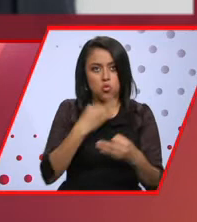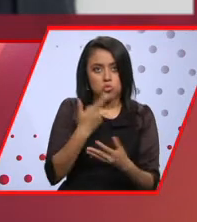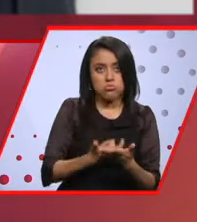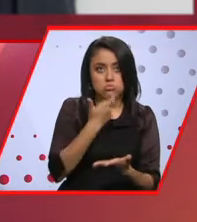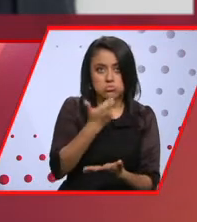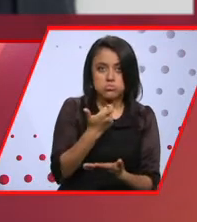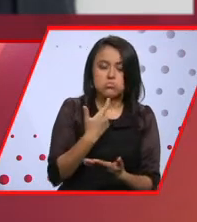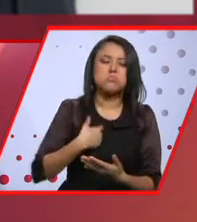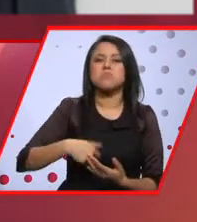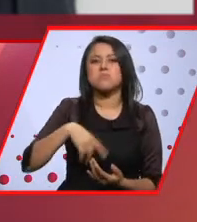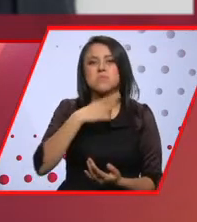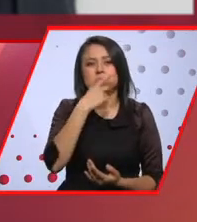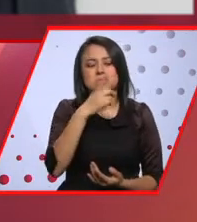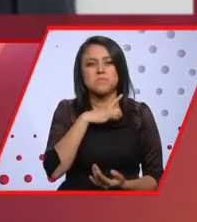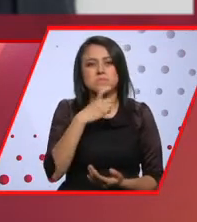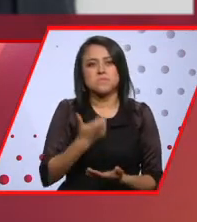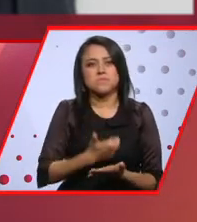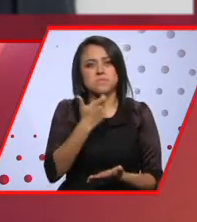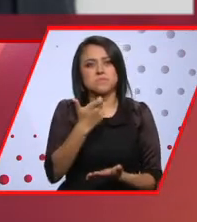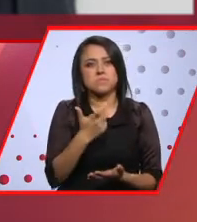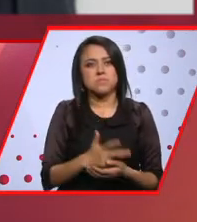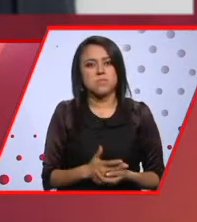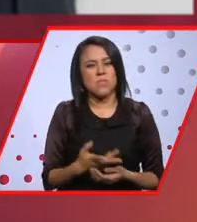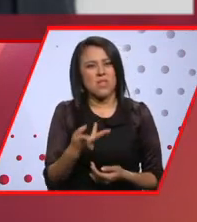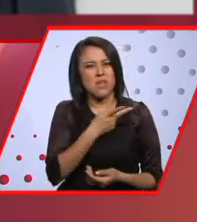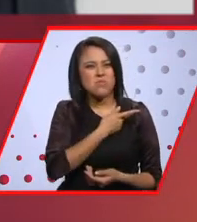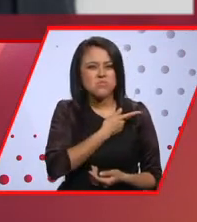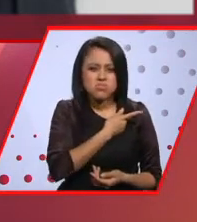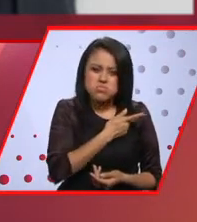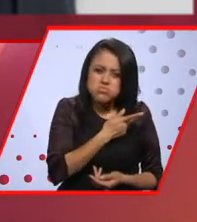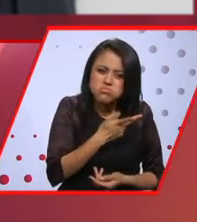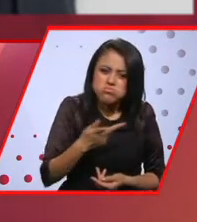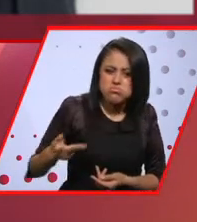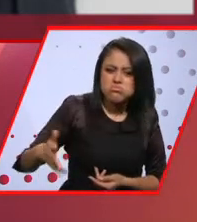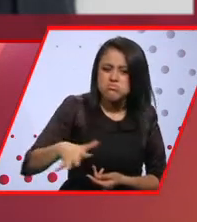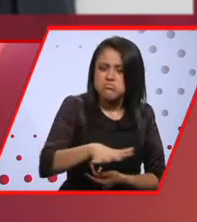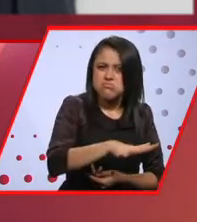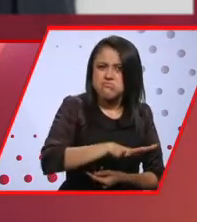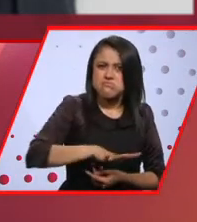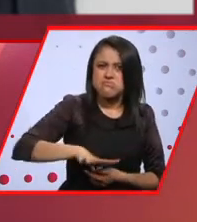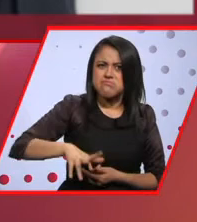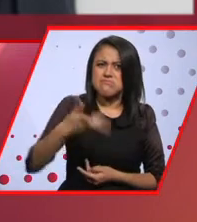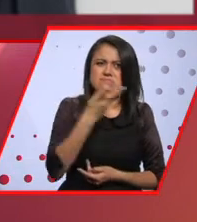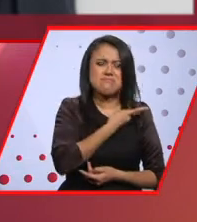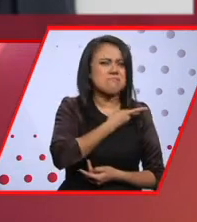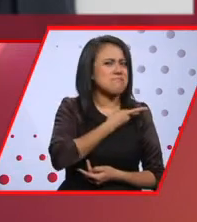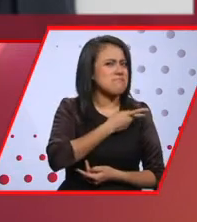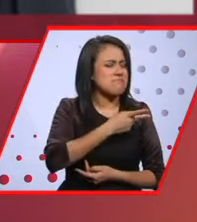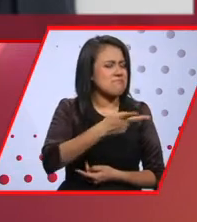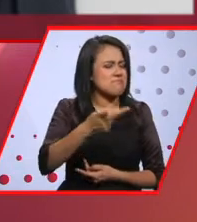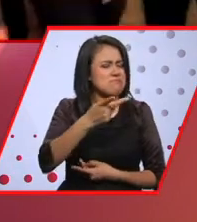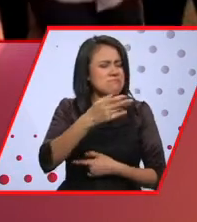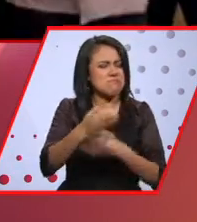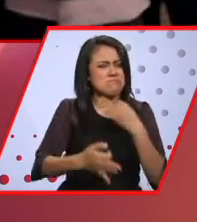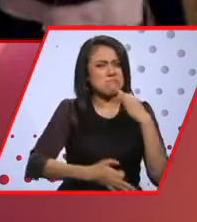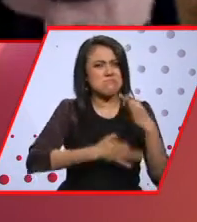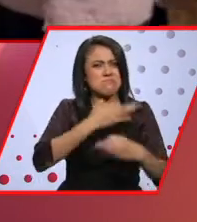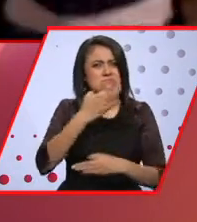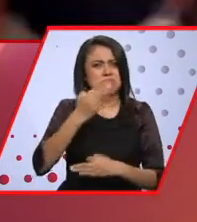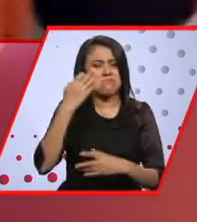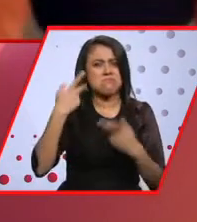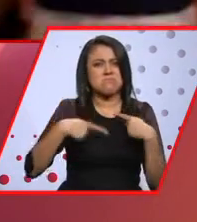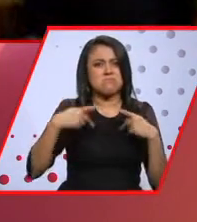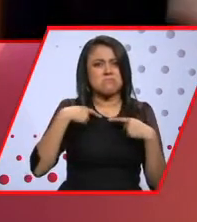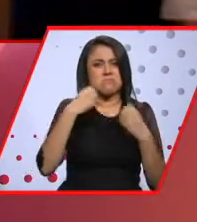si me lo permite, es dejar en la pobreza rotunda, total, en la pobreza total, desde